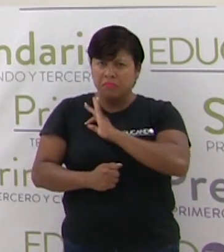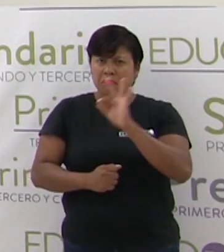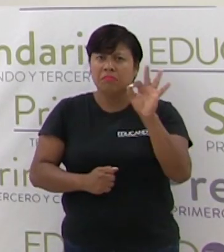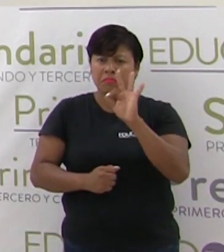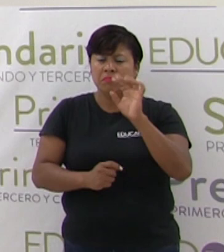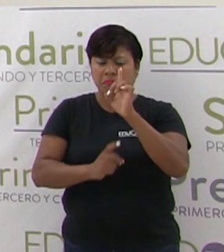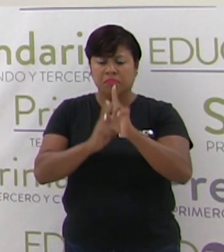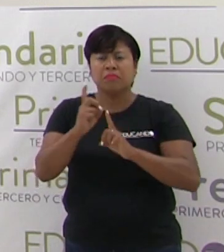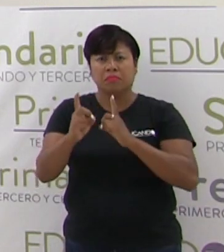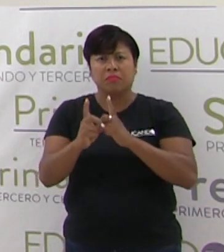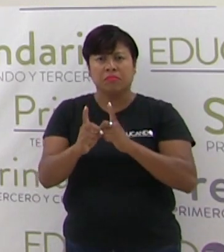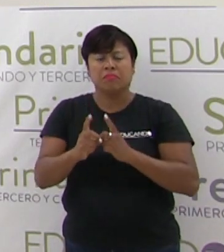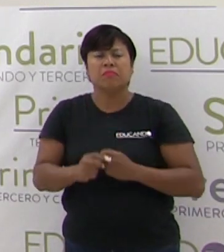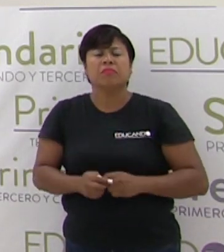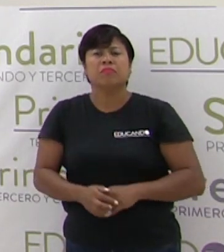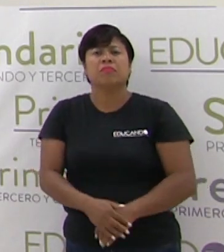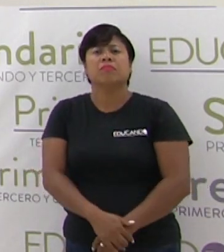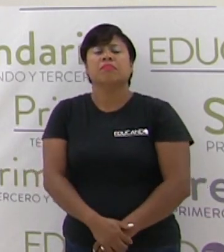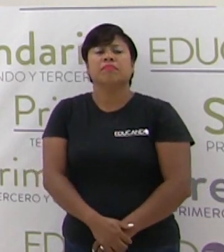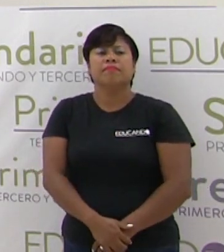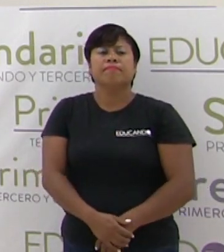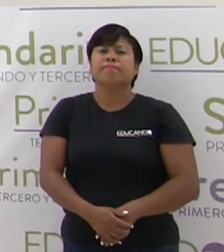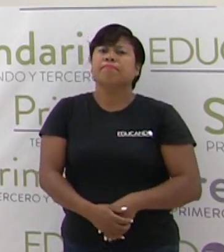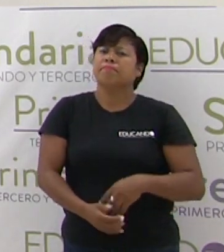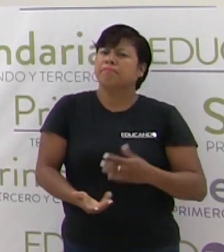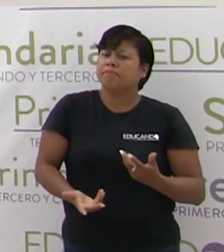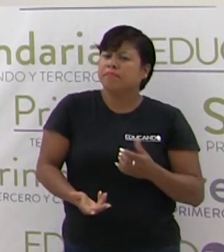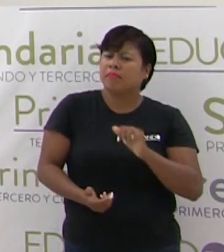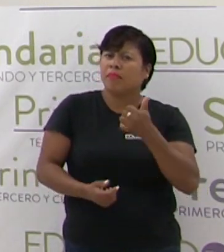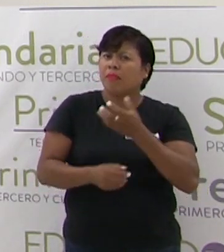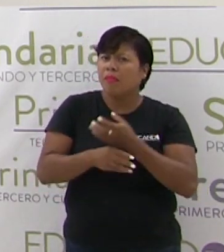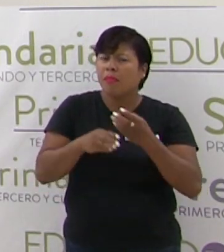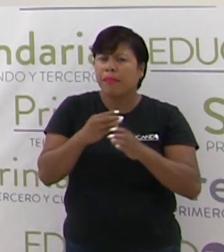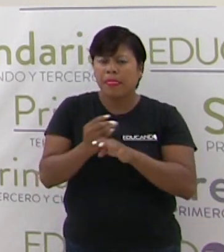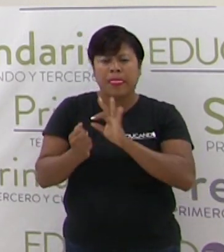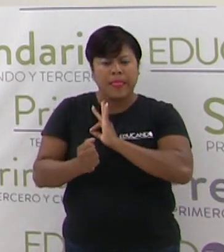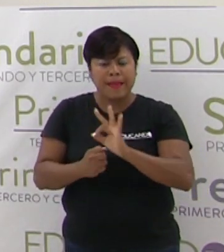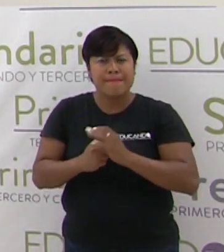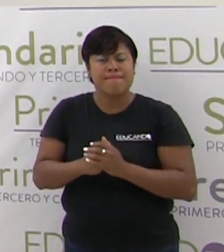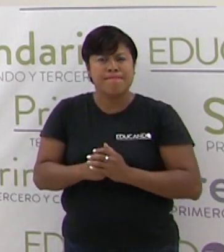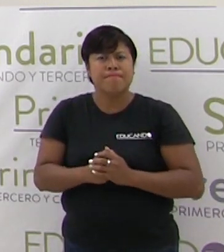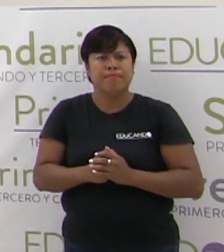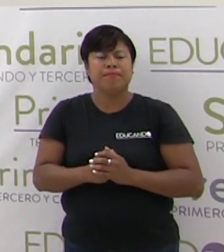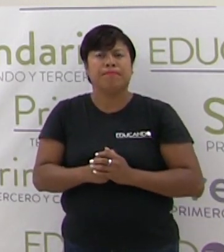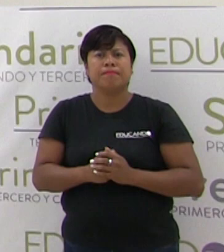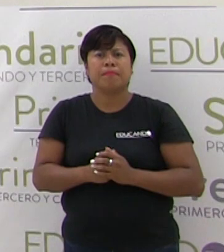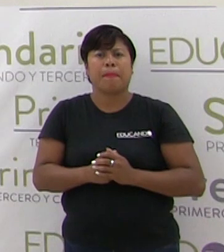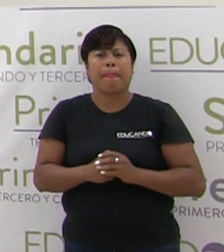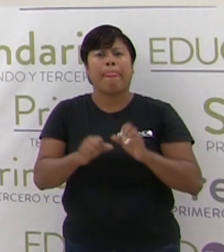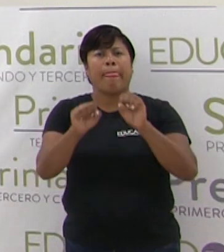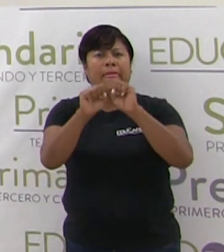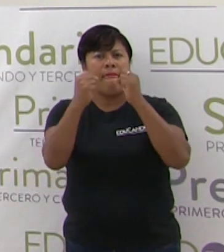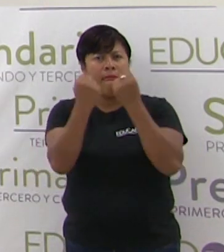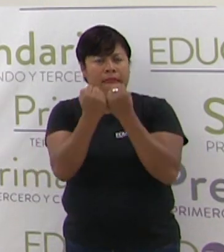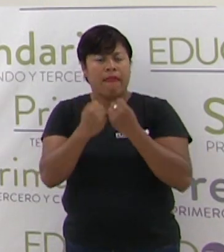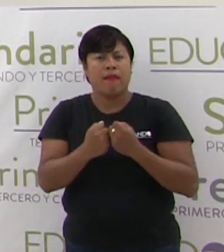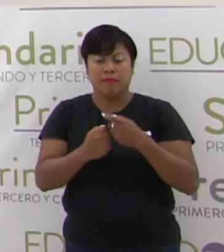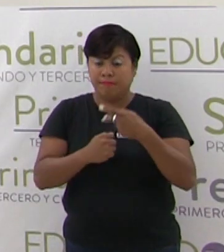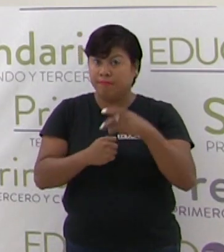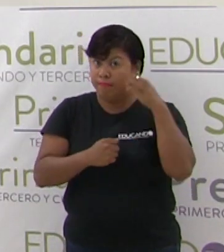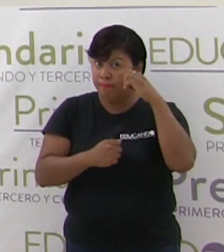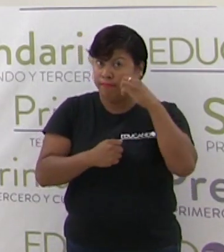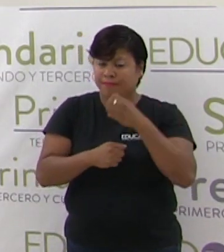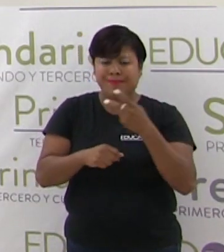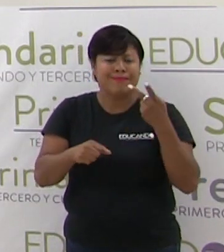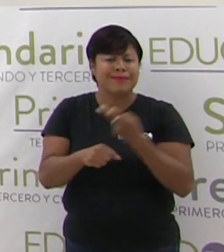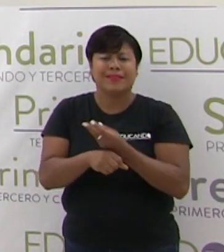deportivo, vamos a escribir aquí. ¿Qué otro hecho puede ser? Puede ser un hecho social. En